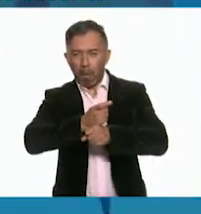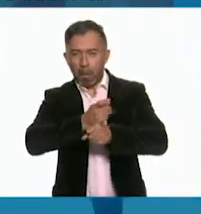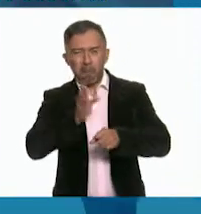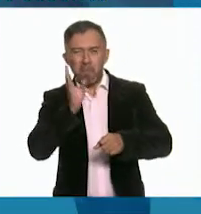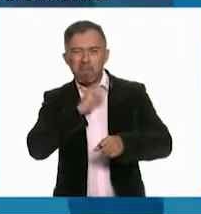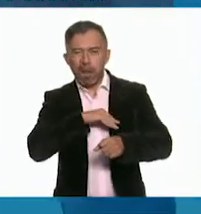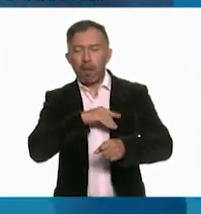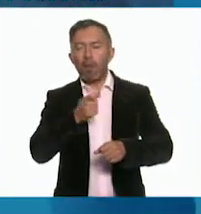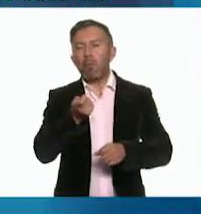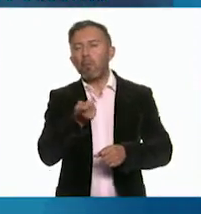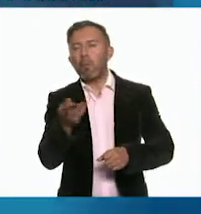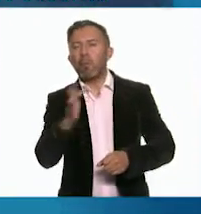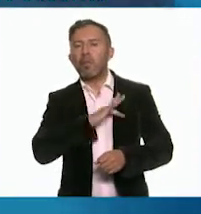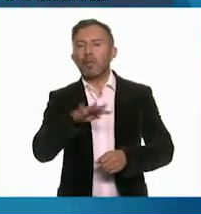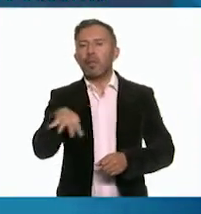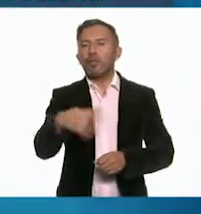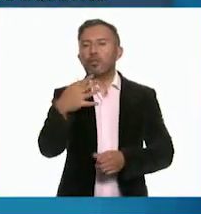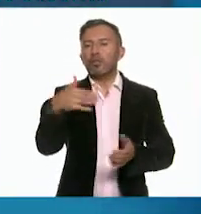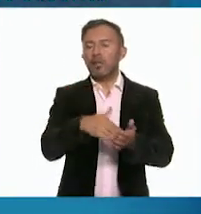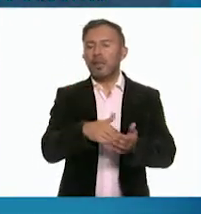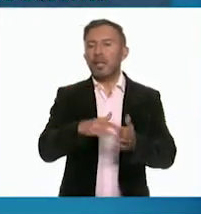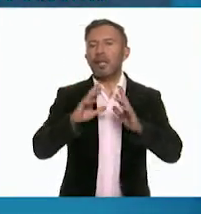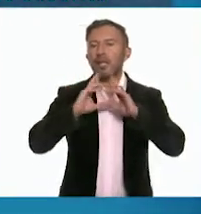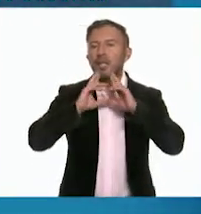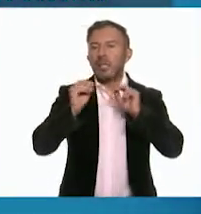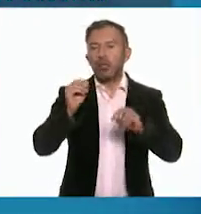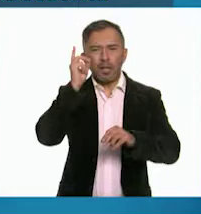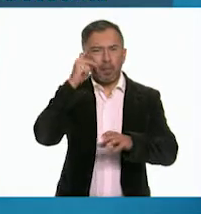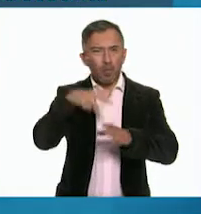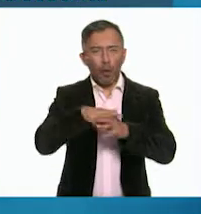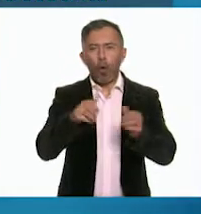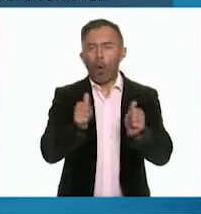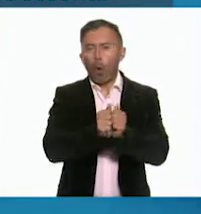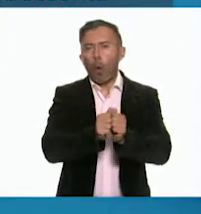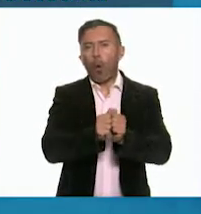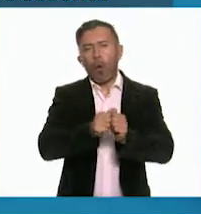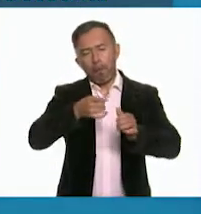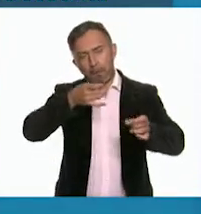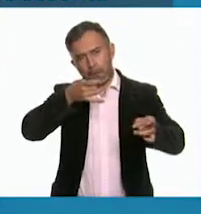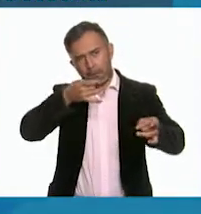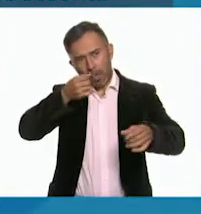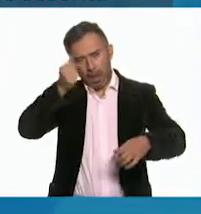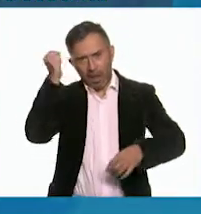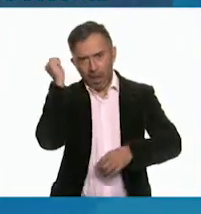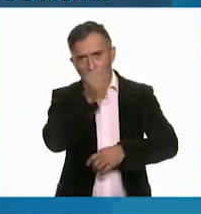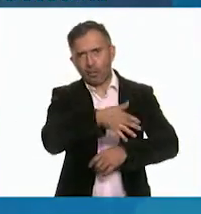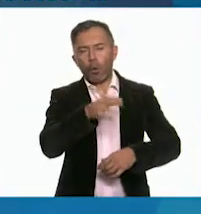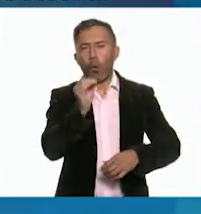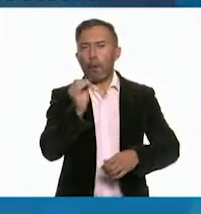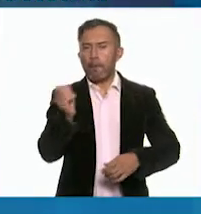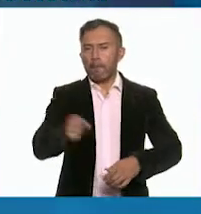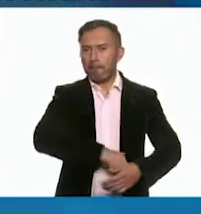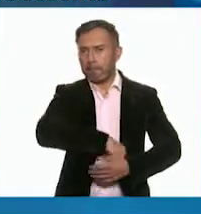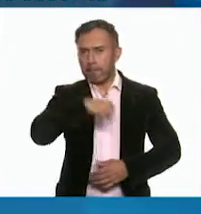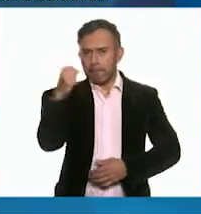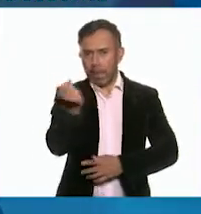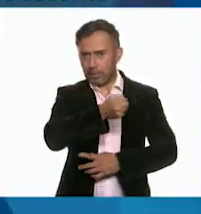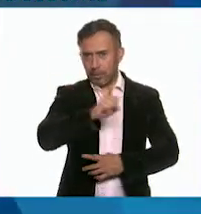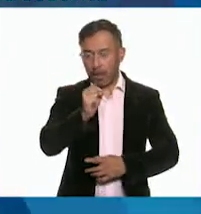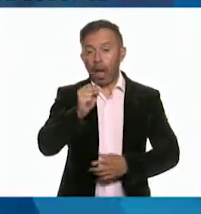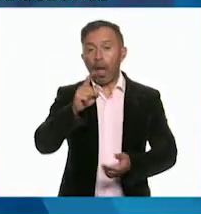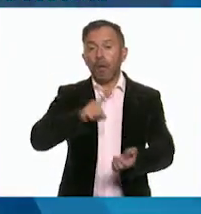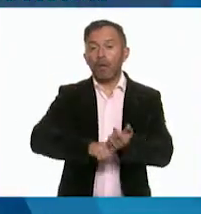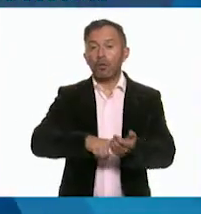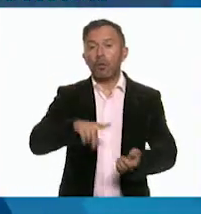también unos 14,000 rancheros a caballo con machete o lanza. Y el resto es una multitud de 60,000